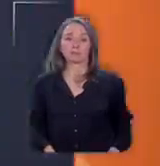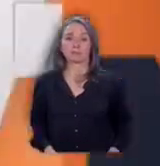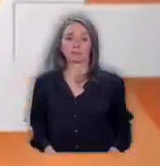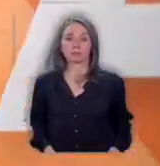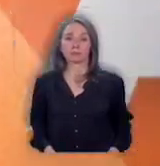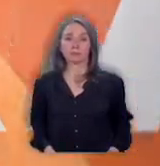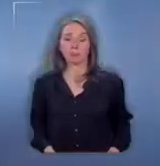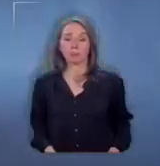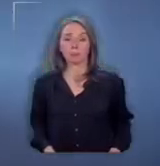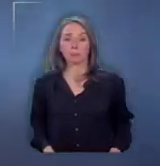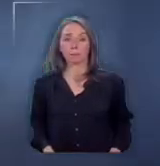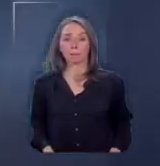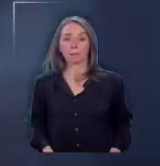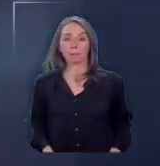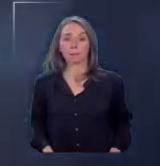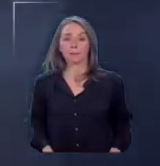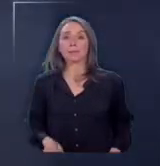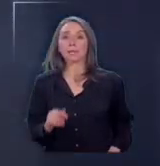familias